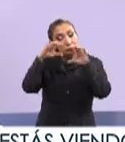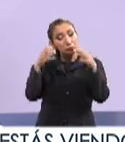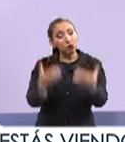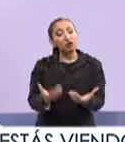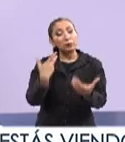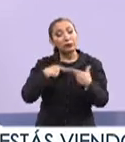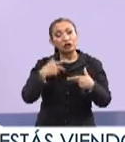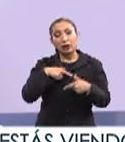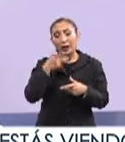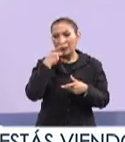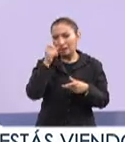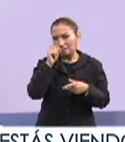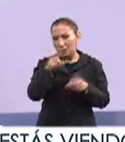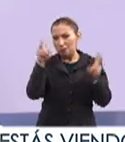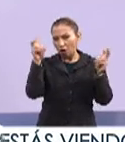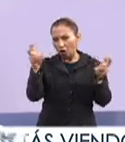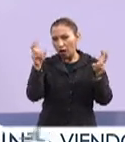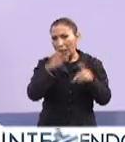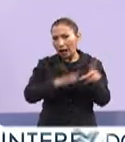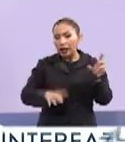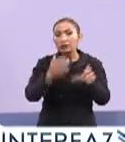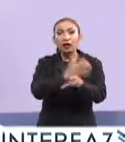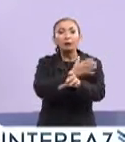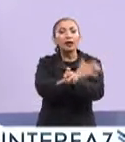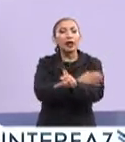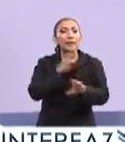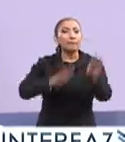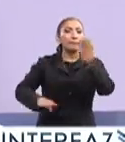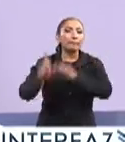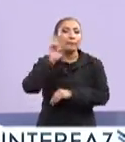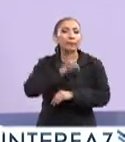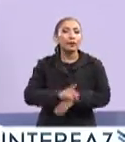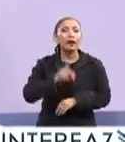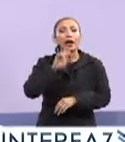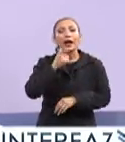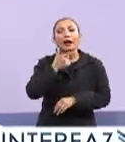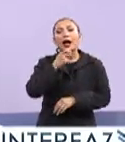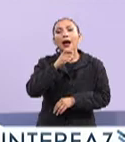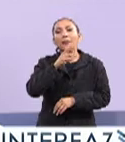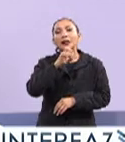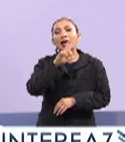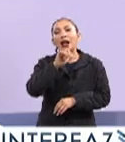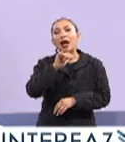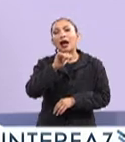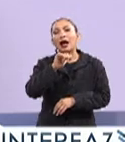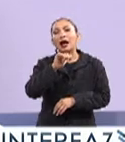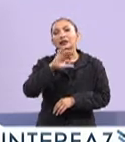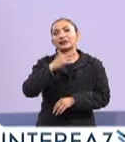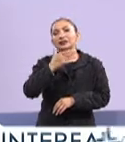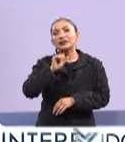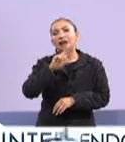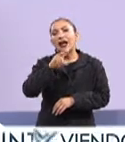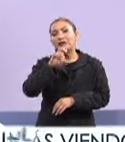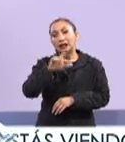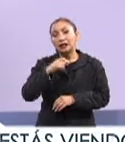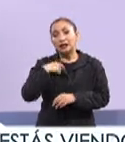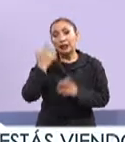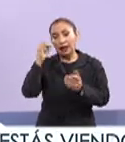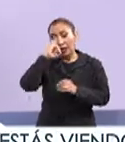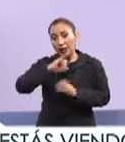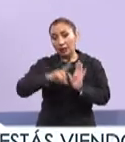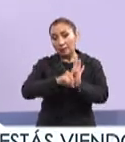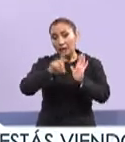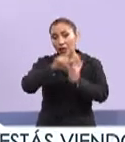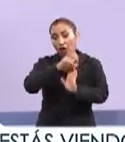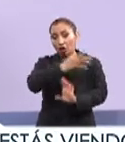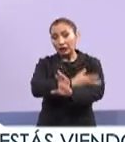civilización. Para hablar sobre esta disciplina nos acompaña la bióloga Gabriela Chávez Hidalgo. Ella es jefa del Departamento de Gestión y Desempeño de